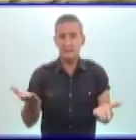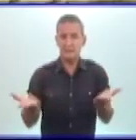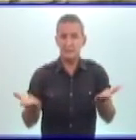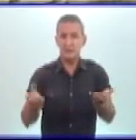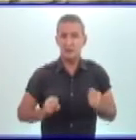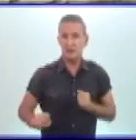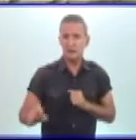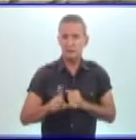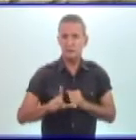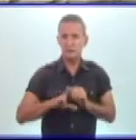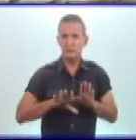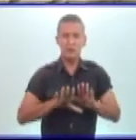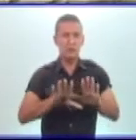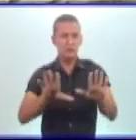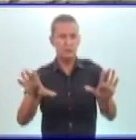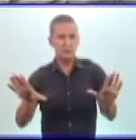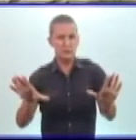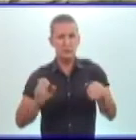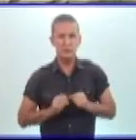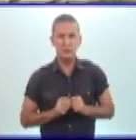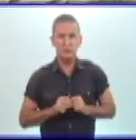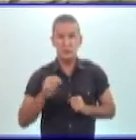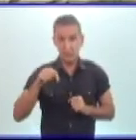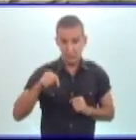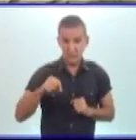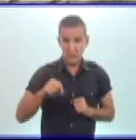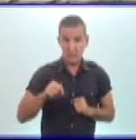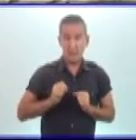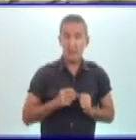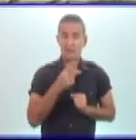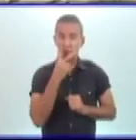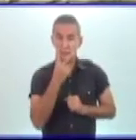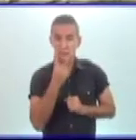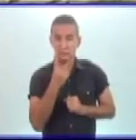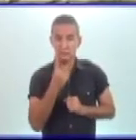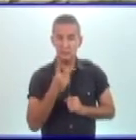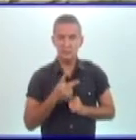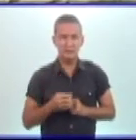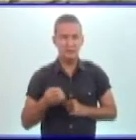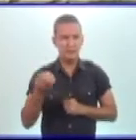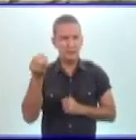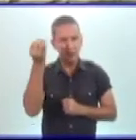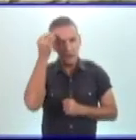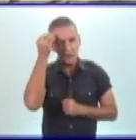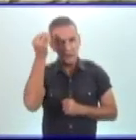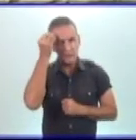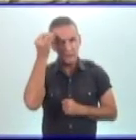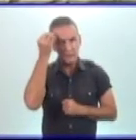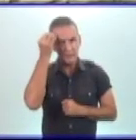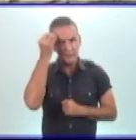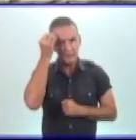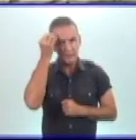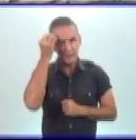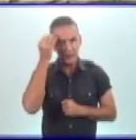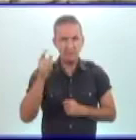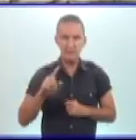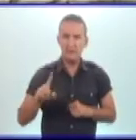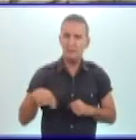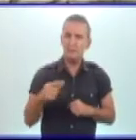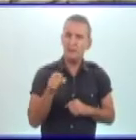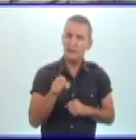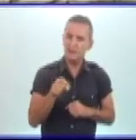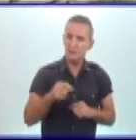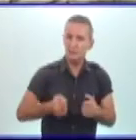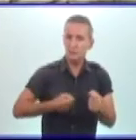naturaleza. Esta emisión debe servir para crear conciencia en pioneros como tú, que les permitirá ser activistas de la política a favor del cuidado de nuestro